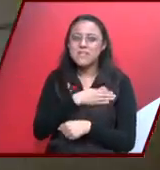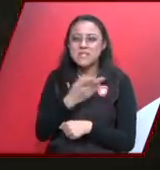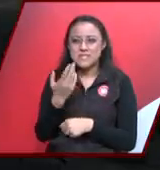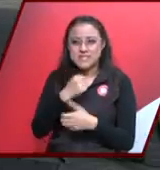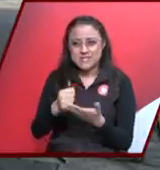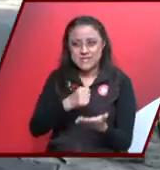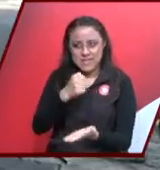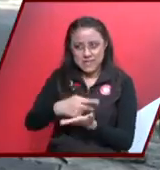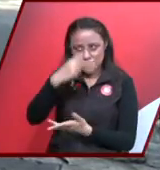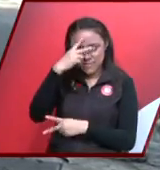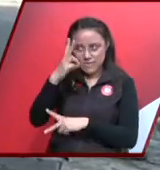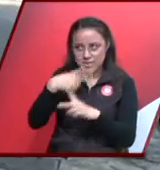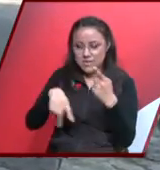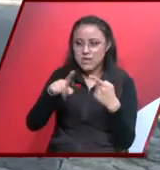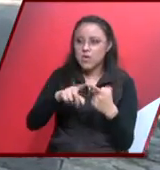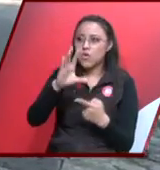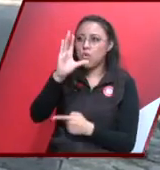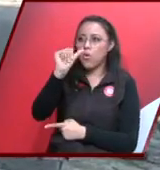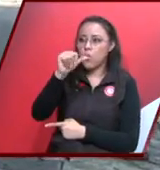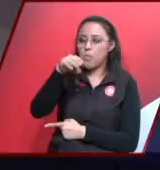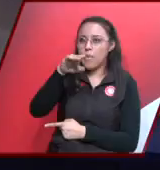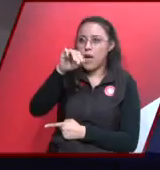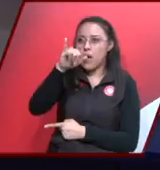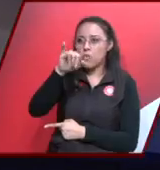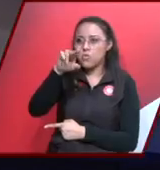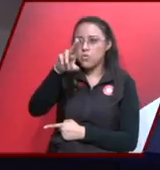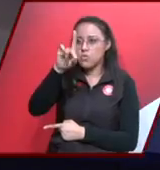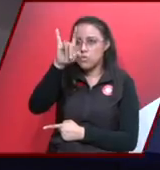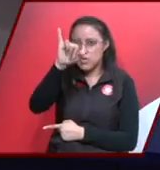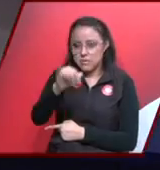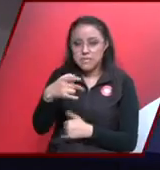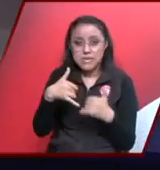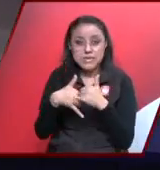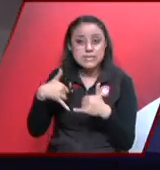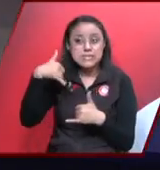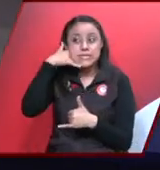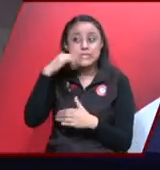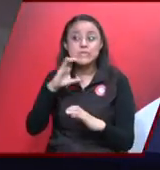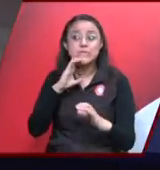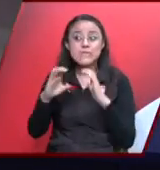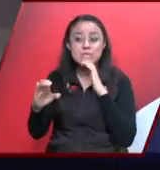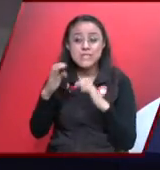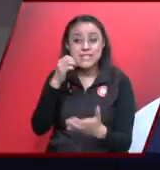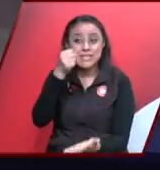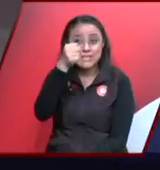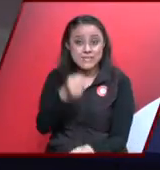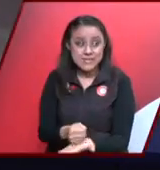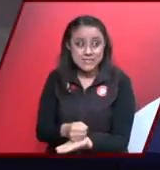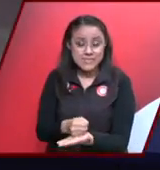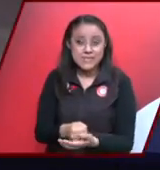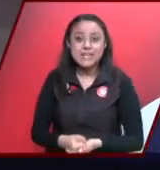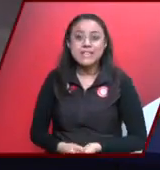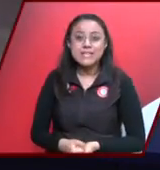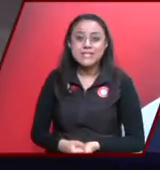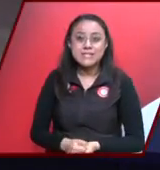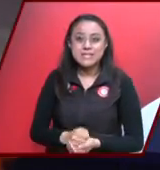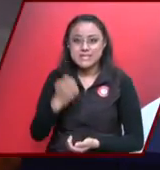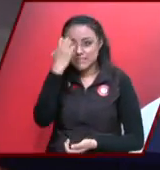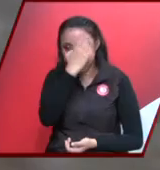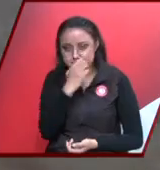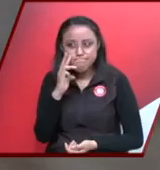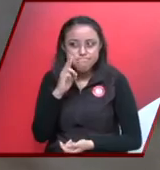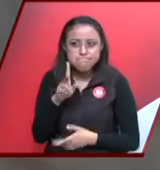Ciudad de México y llegaron a Comaudi. De Regina nos contactó A Quien Corresponda. Estudiamos el caso y